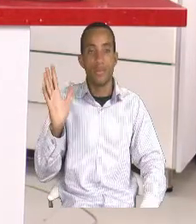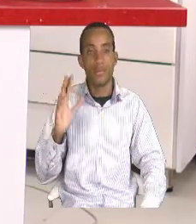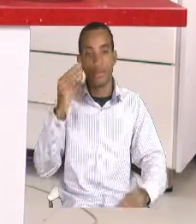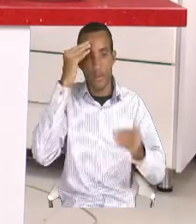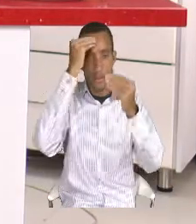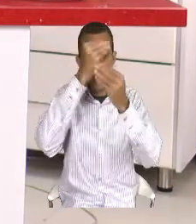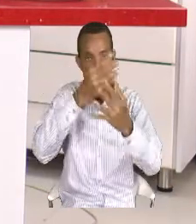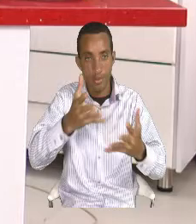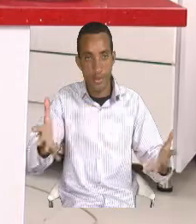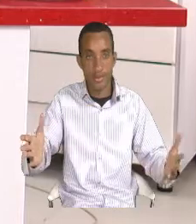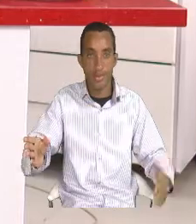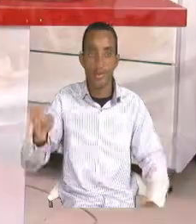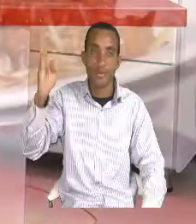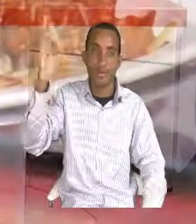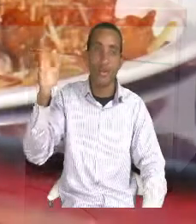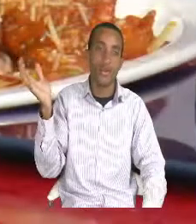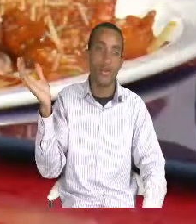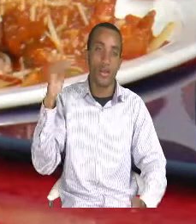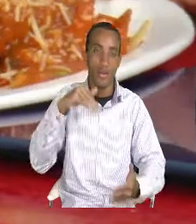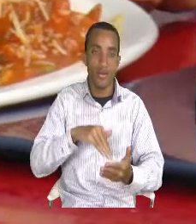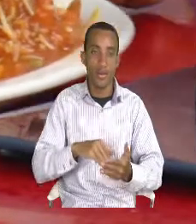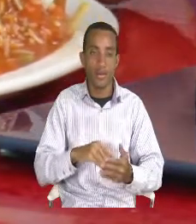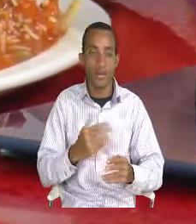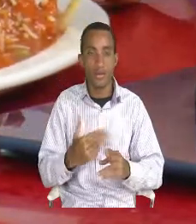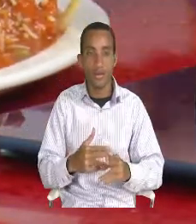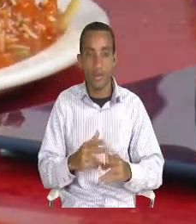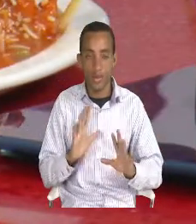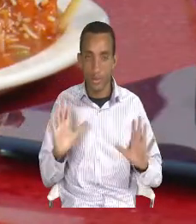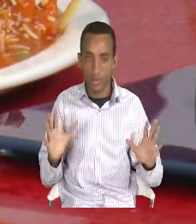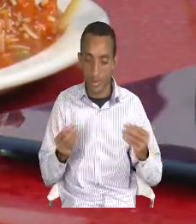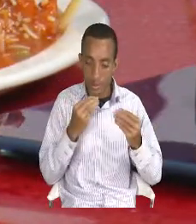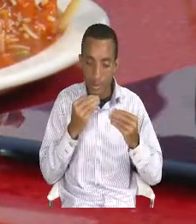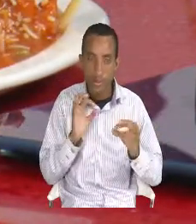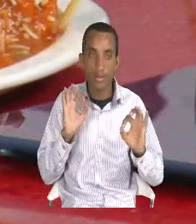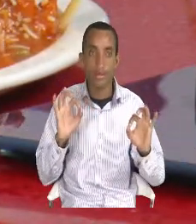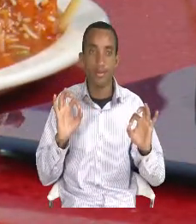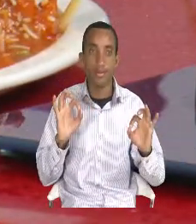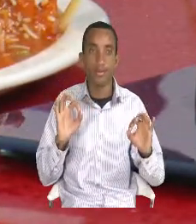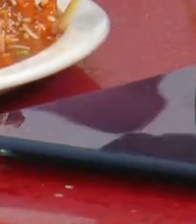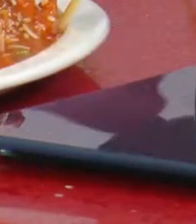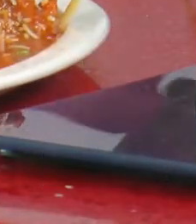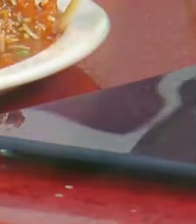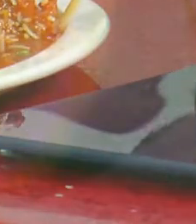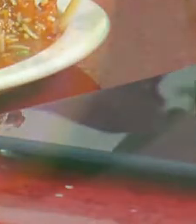Dios los bendiga. Una cita nuevamente en esto que se llama A Pedir de Boca. Chao, chao.